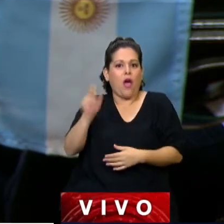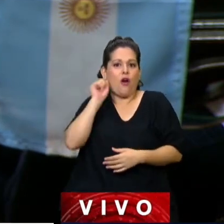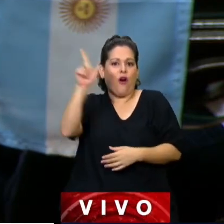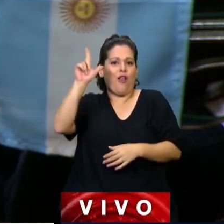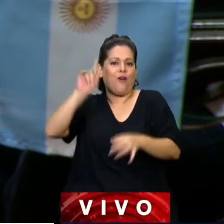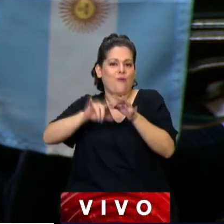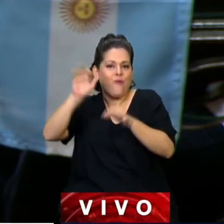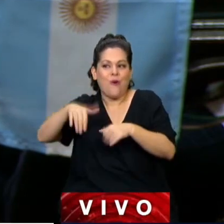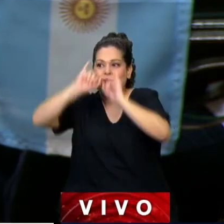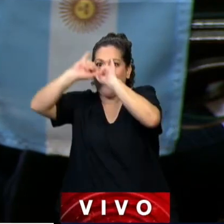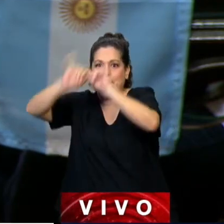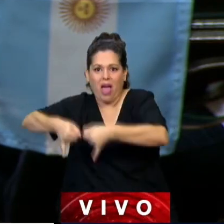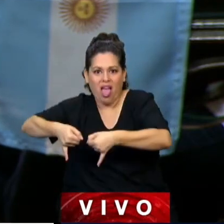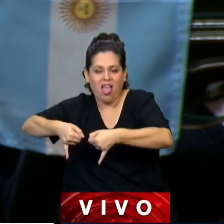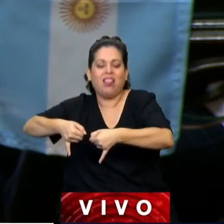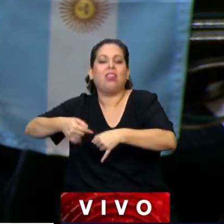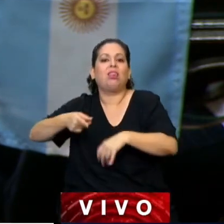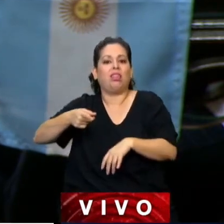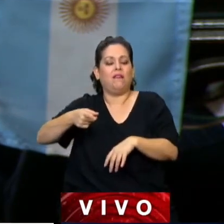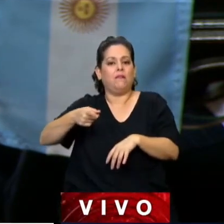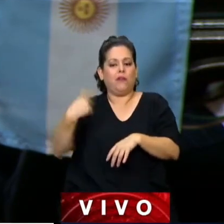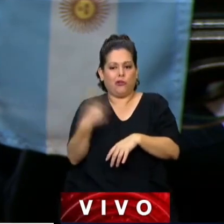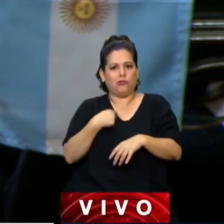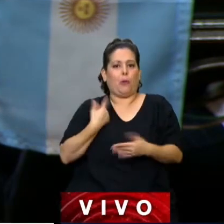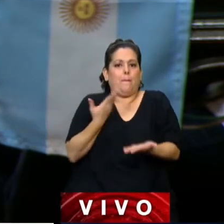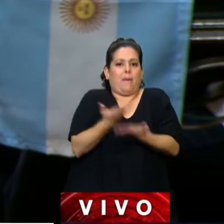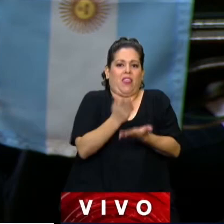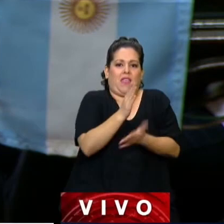sesión especial, lo hicimos en función de eso.